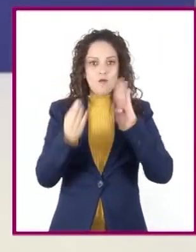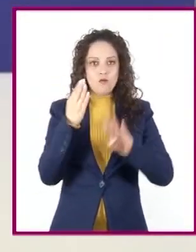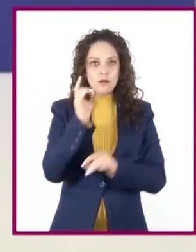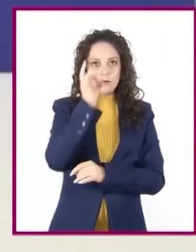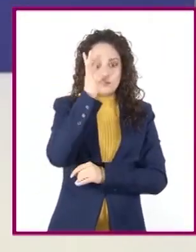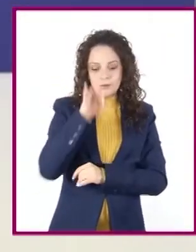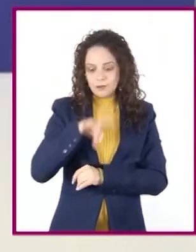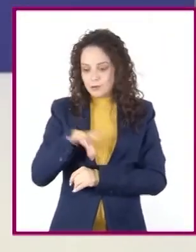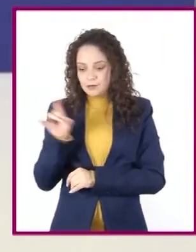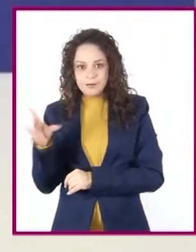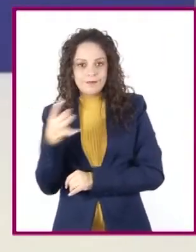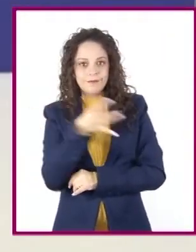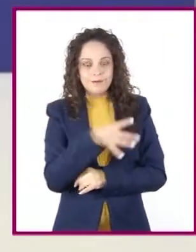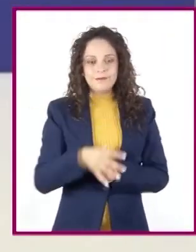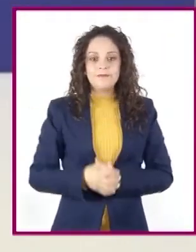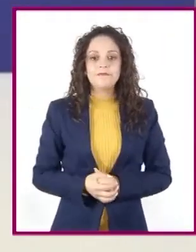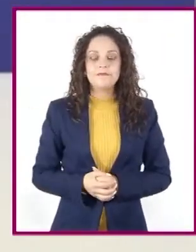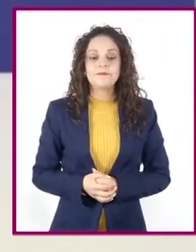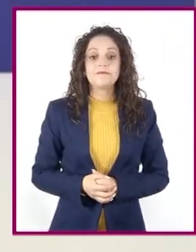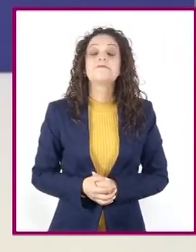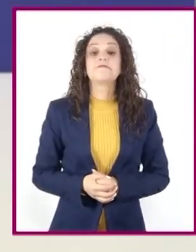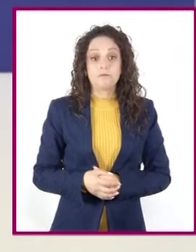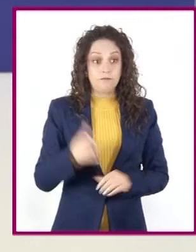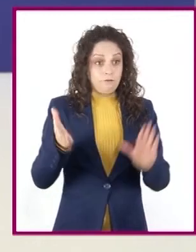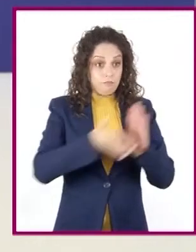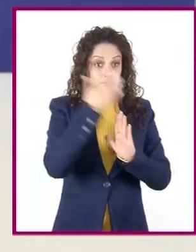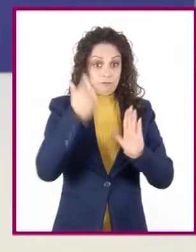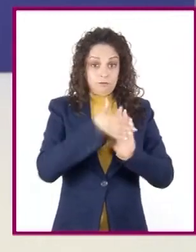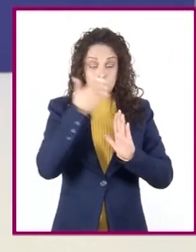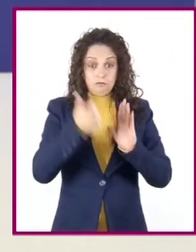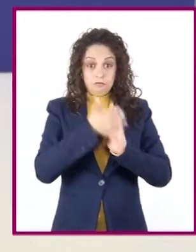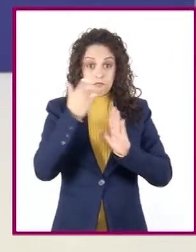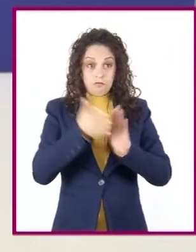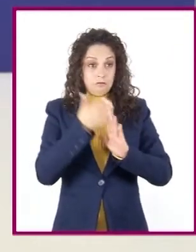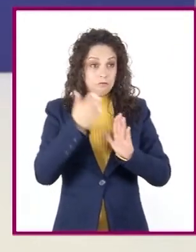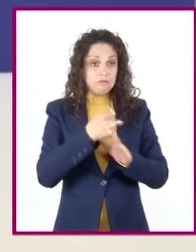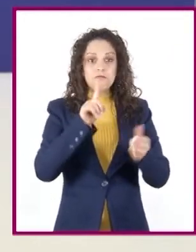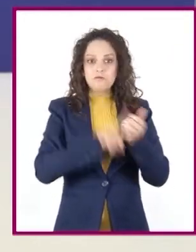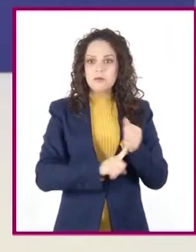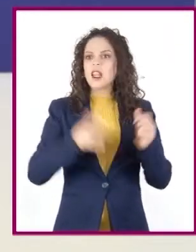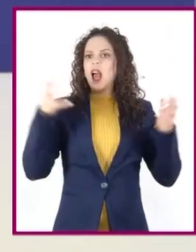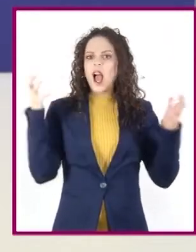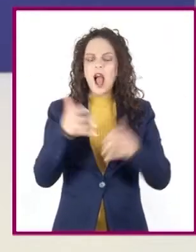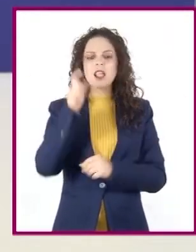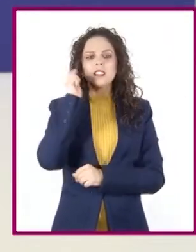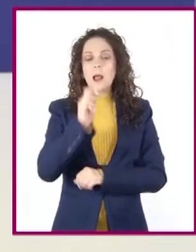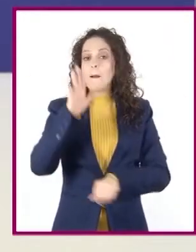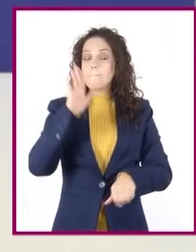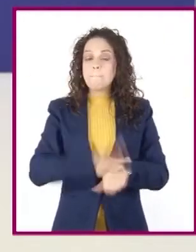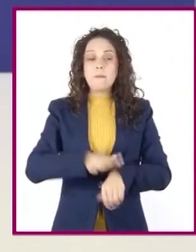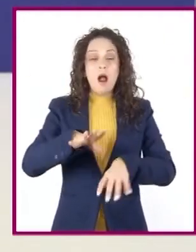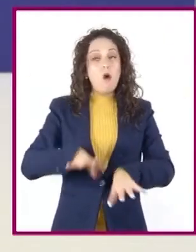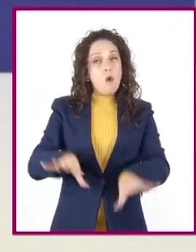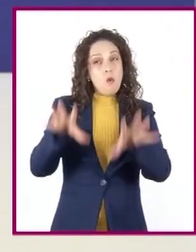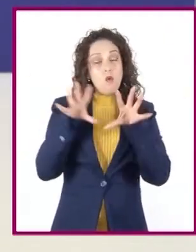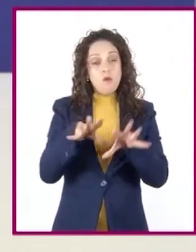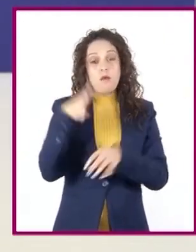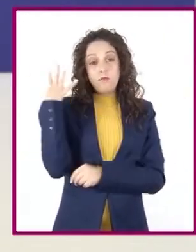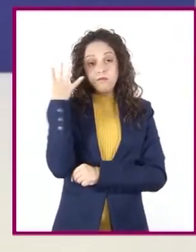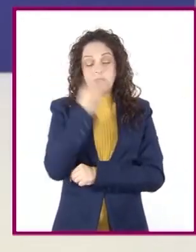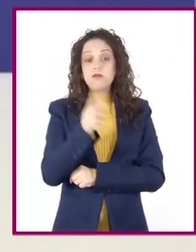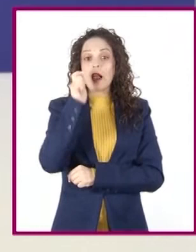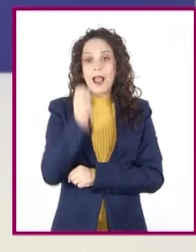a su arquitectura, tuvieron la capacidad de construir una de las urbes más impresionantes del periodo